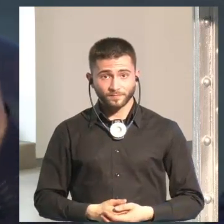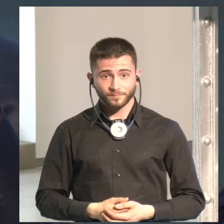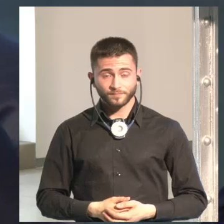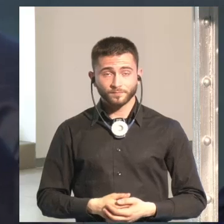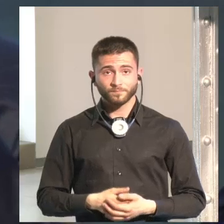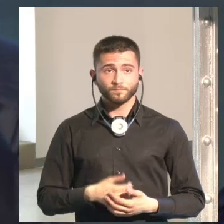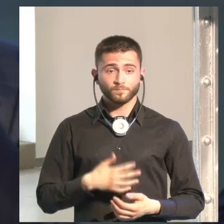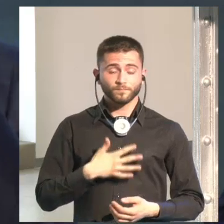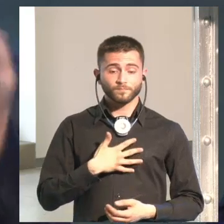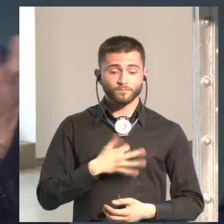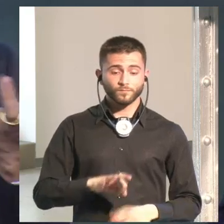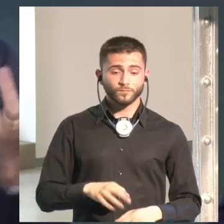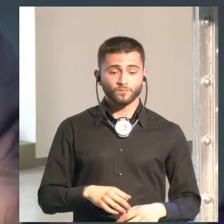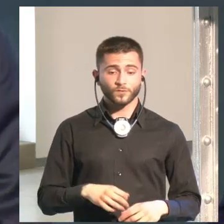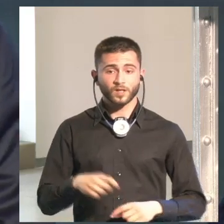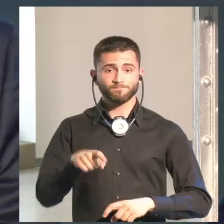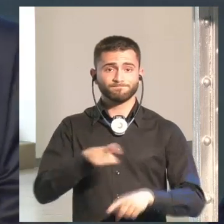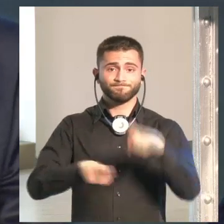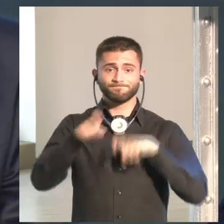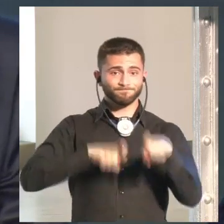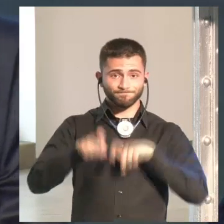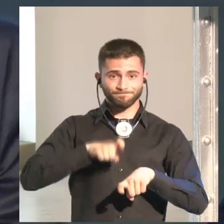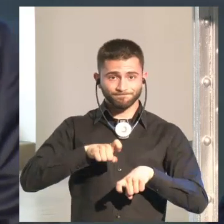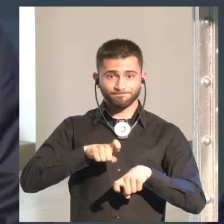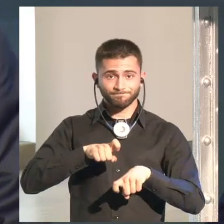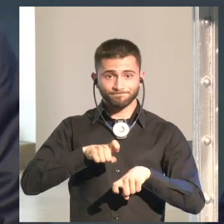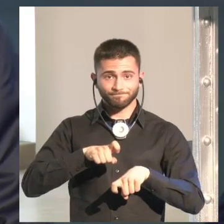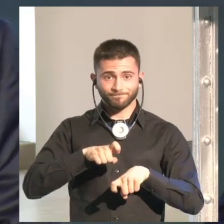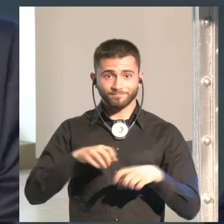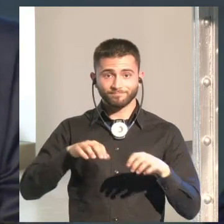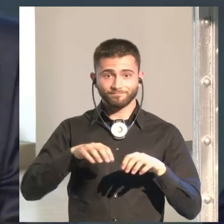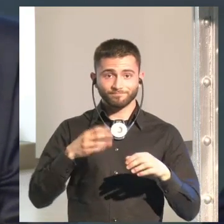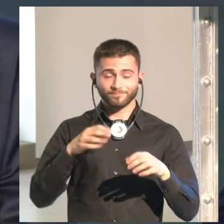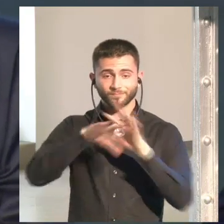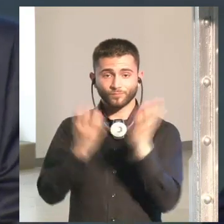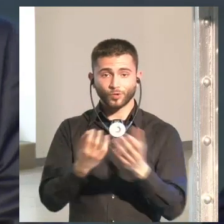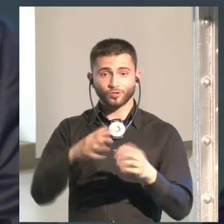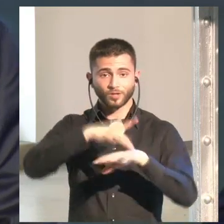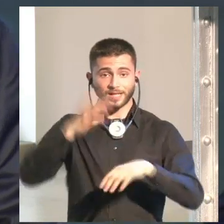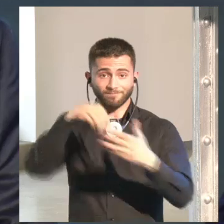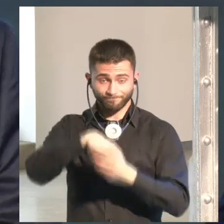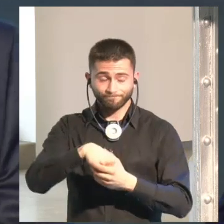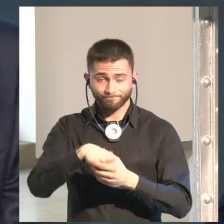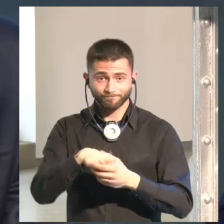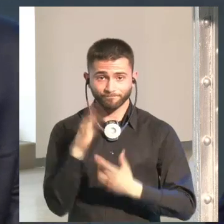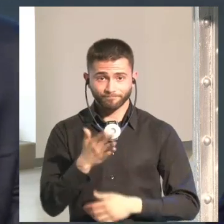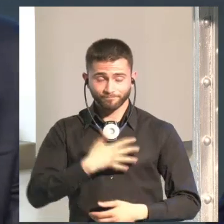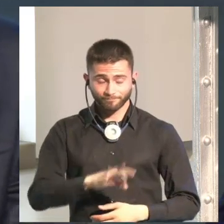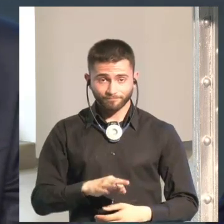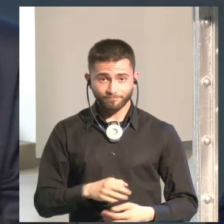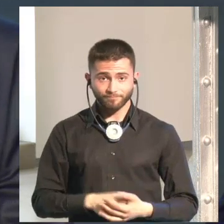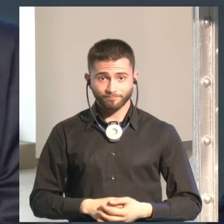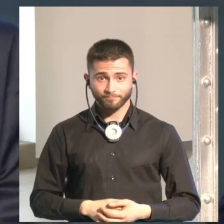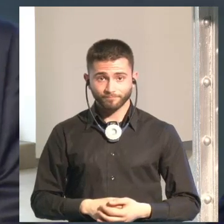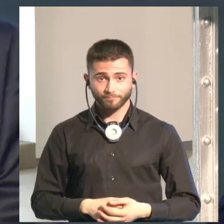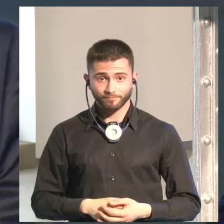innovación, puede desincentivar la innovación dentro del ecosistema digital, puede imposibilitar el uso